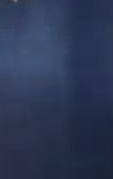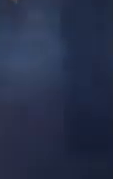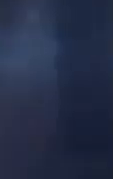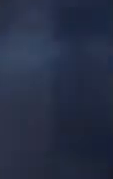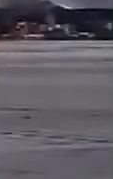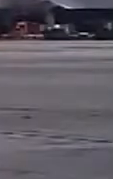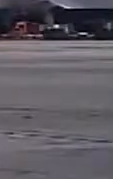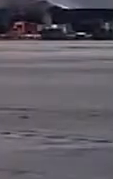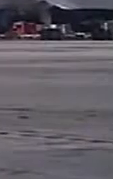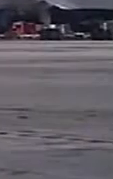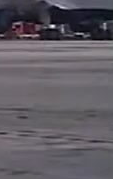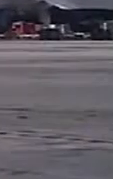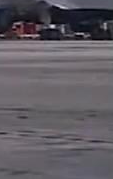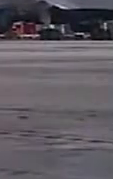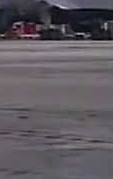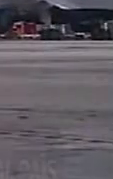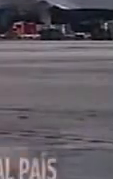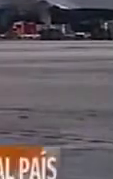ahora.